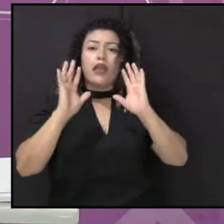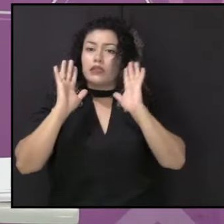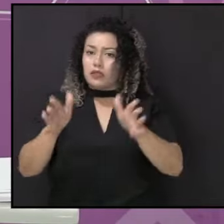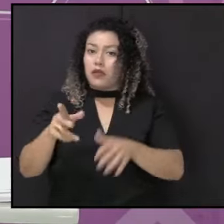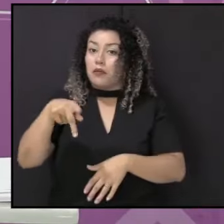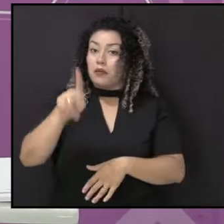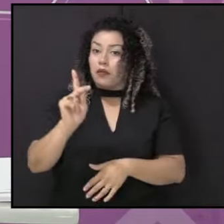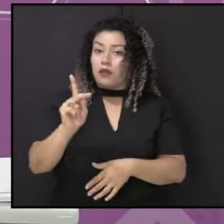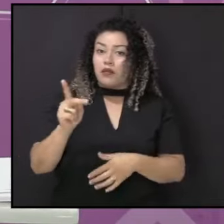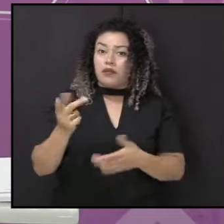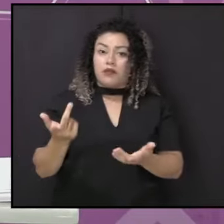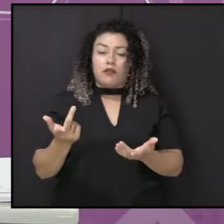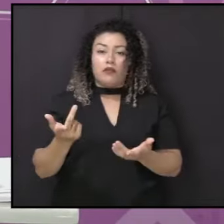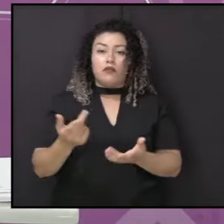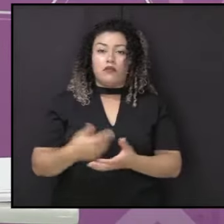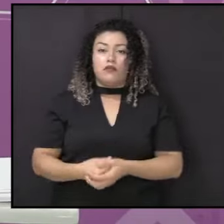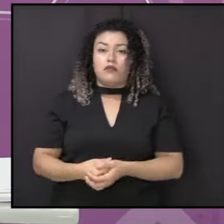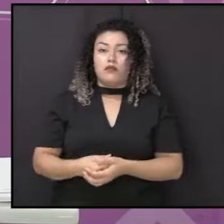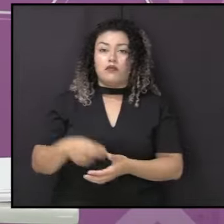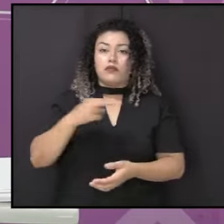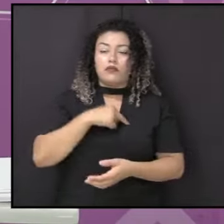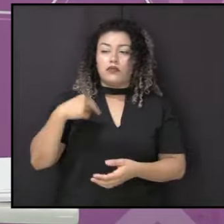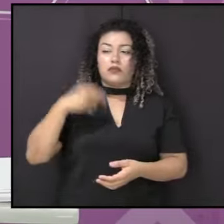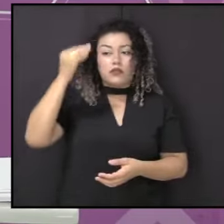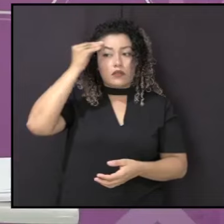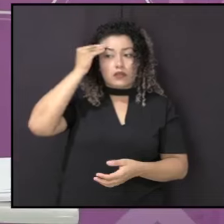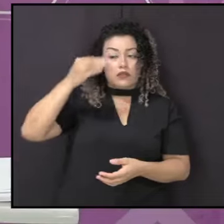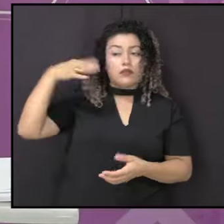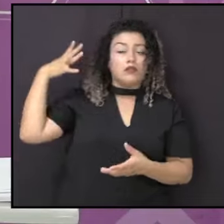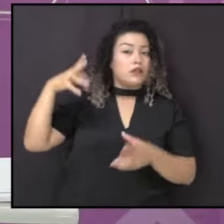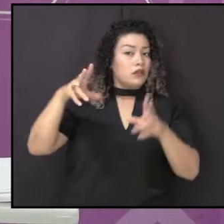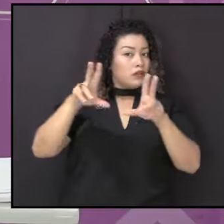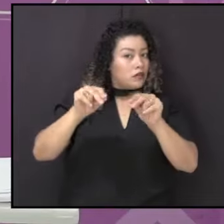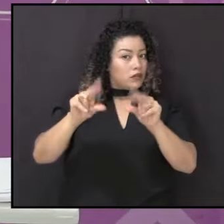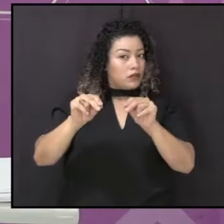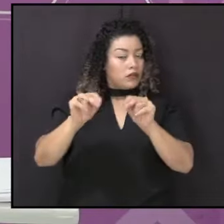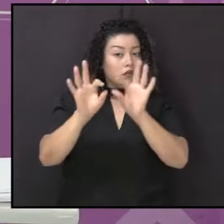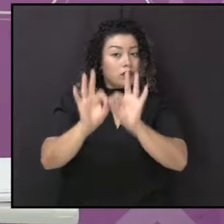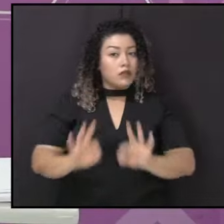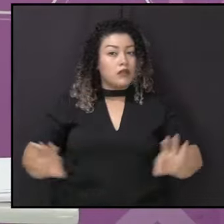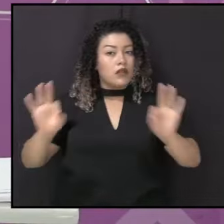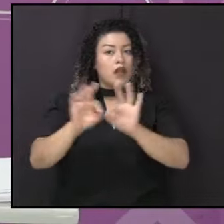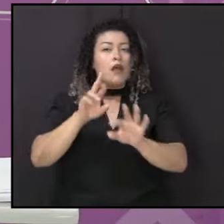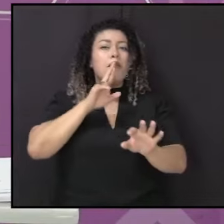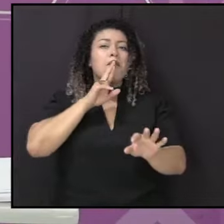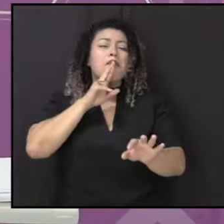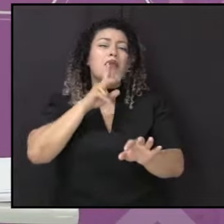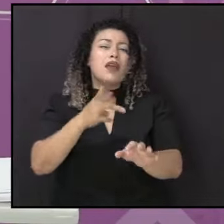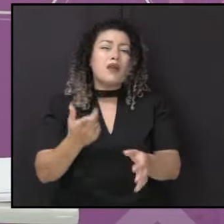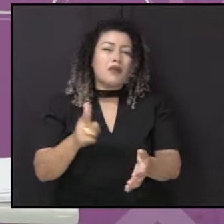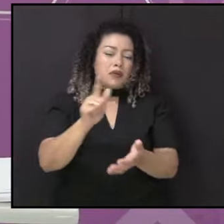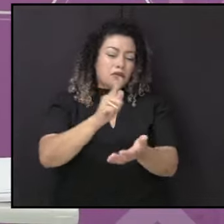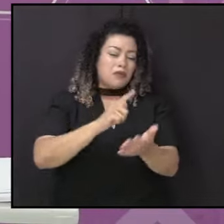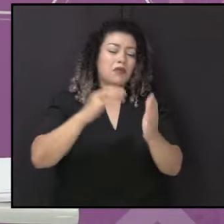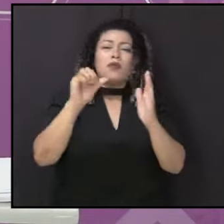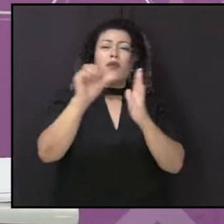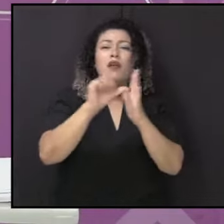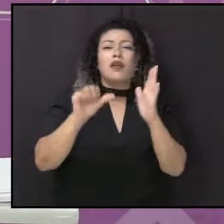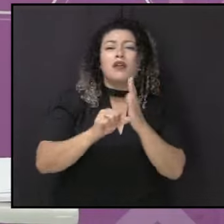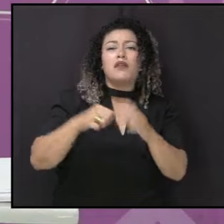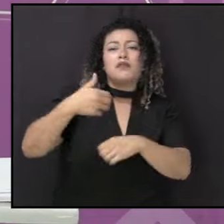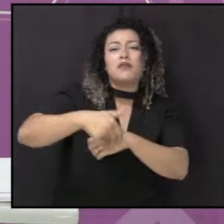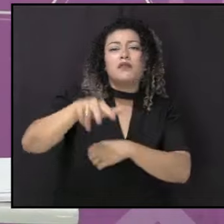pero no debemos dotar las facultades a dicha área, por ende mejor proponer una iniciativa de reforma al artículo 18